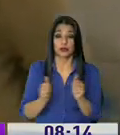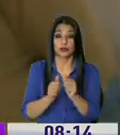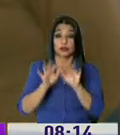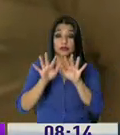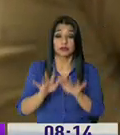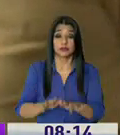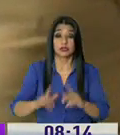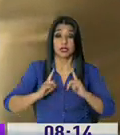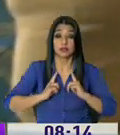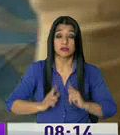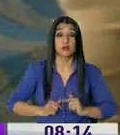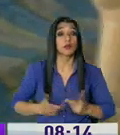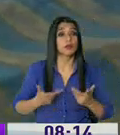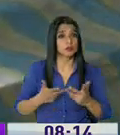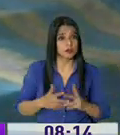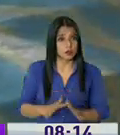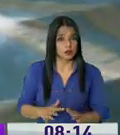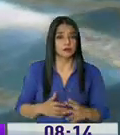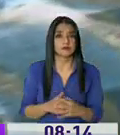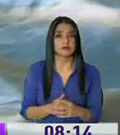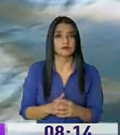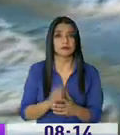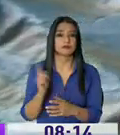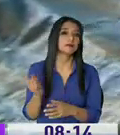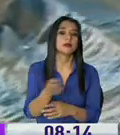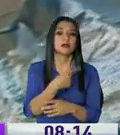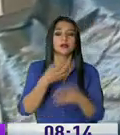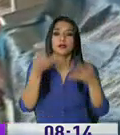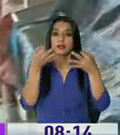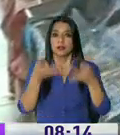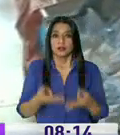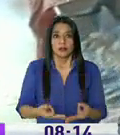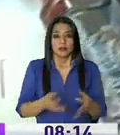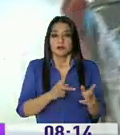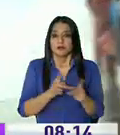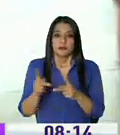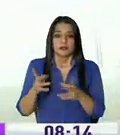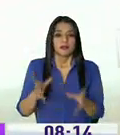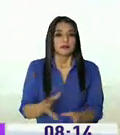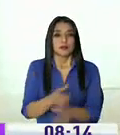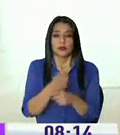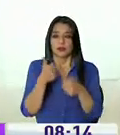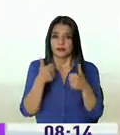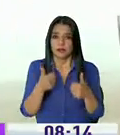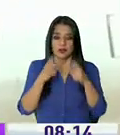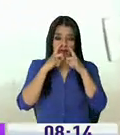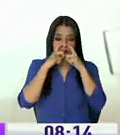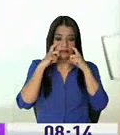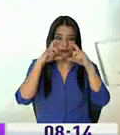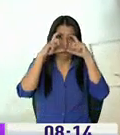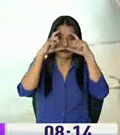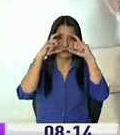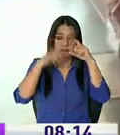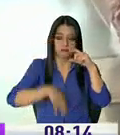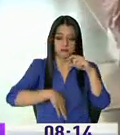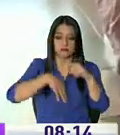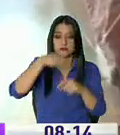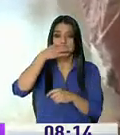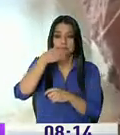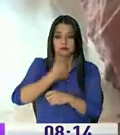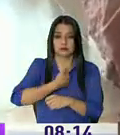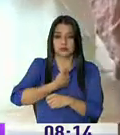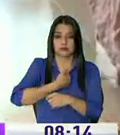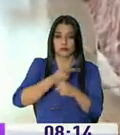Salud. Ellos efectivamente cumplen con todos los protocolos de bioseguridad, ellos están con su equipo de protección